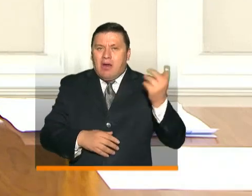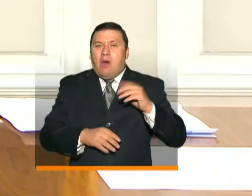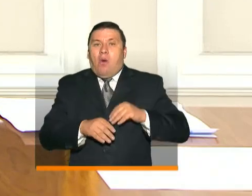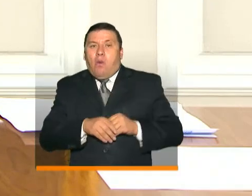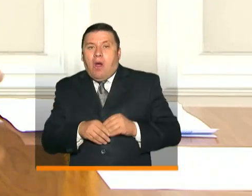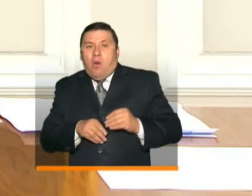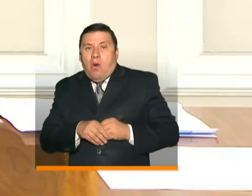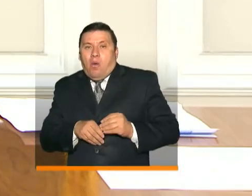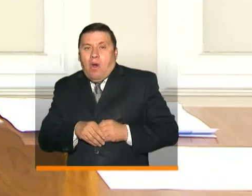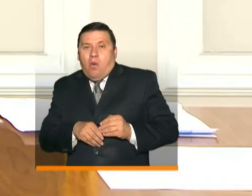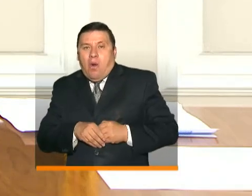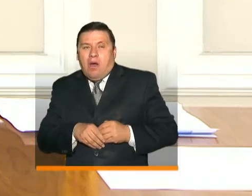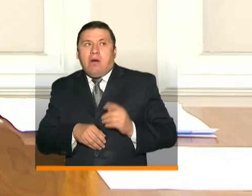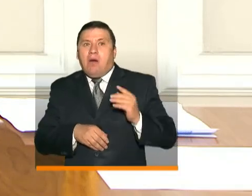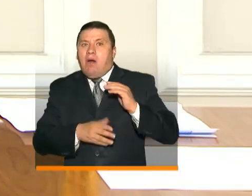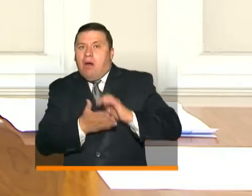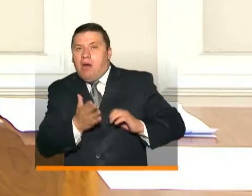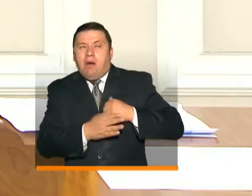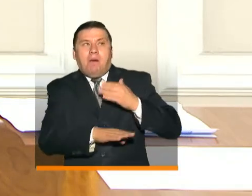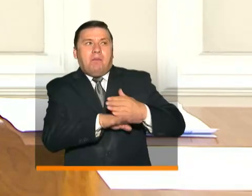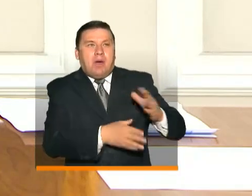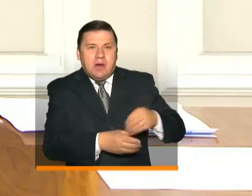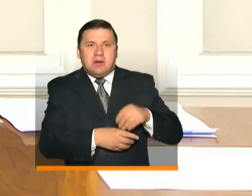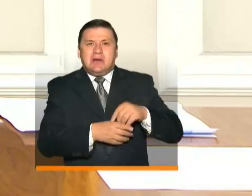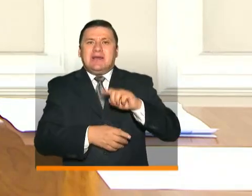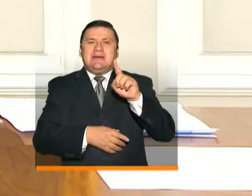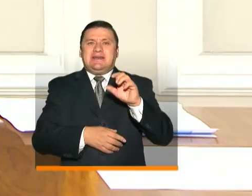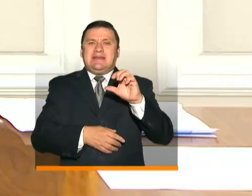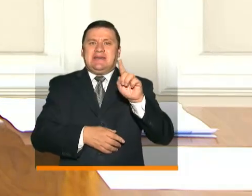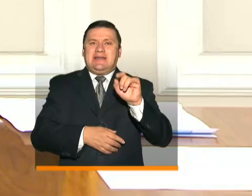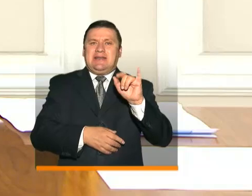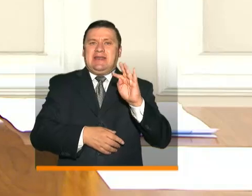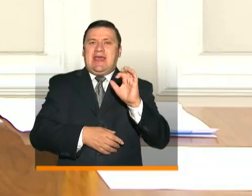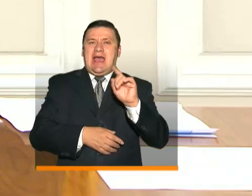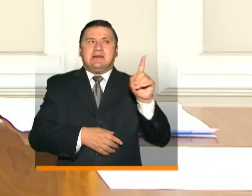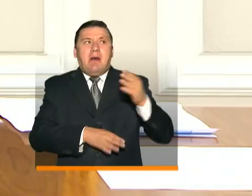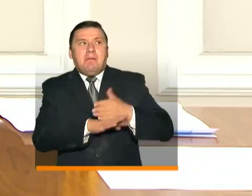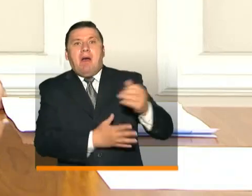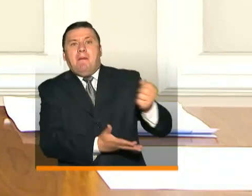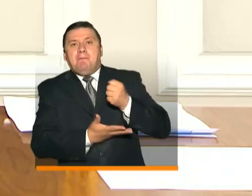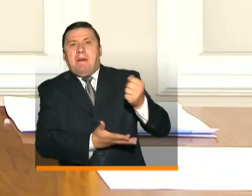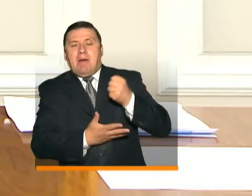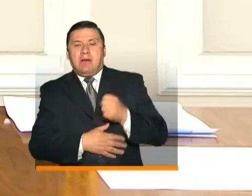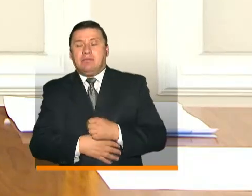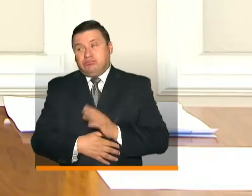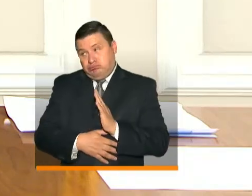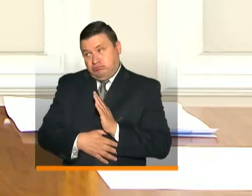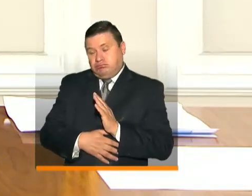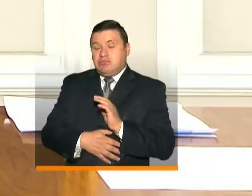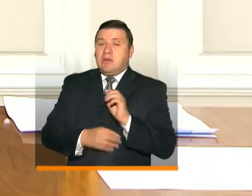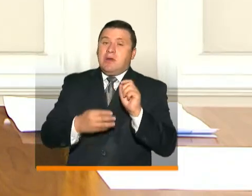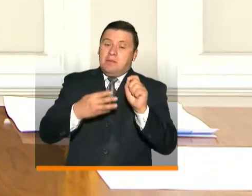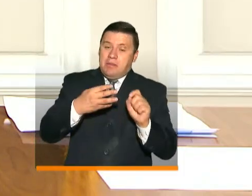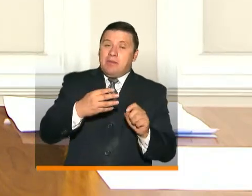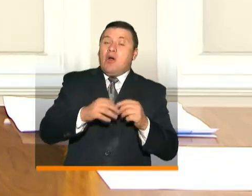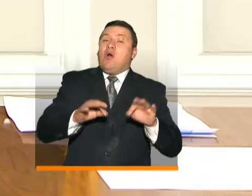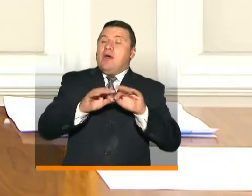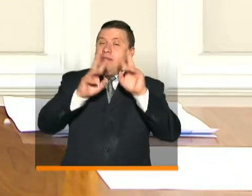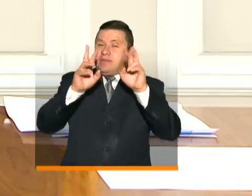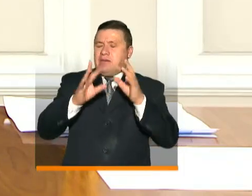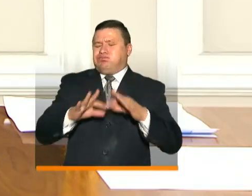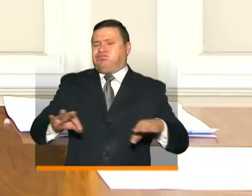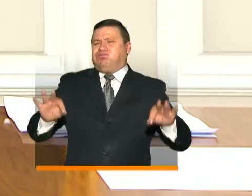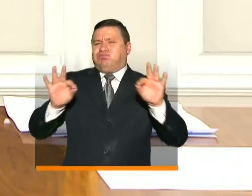pasar de atender a cerca de 91 mil personas a cerca de 150 mil personas. Y yo no puedo dejar de mencionar también algo que es